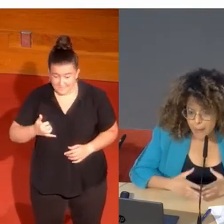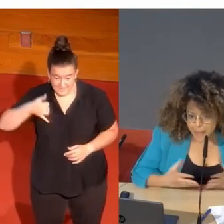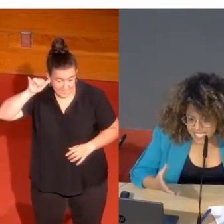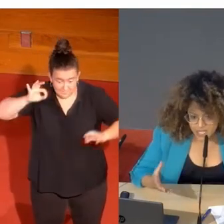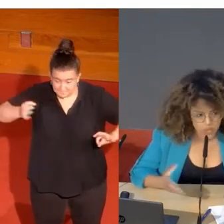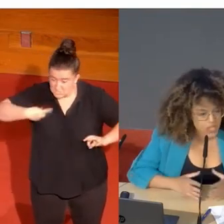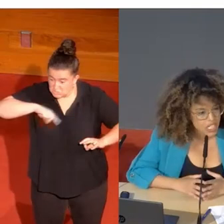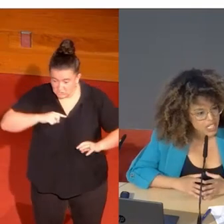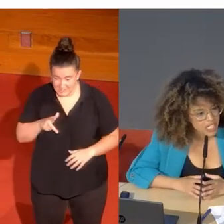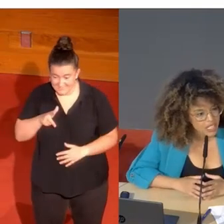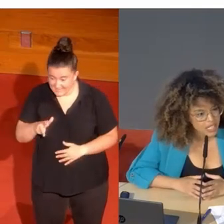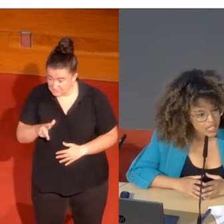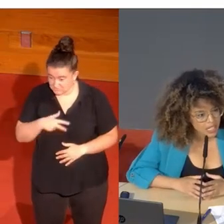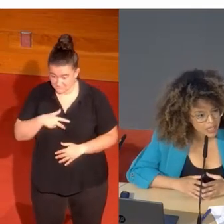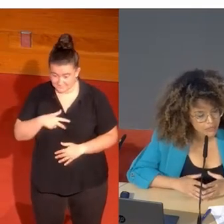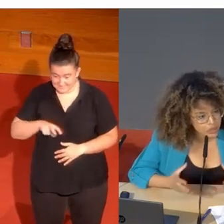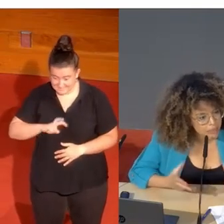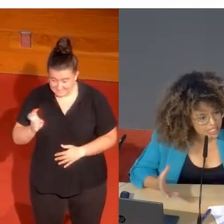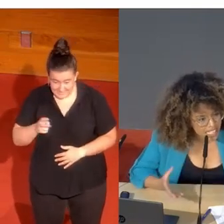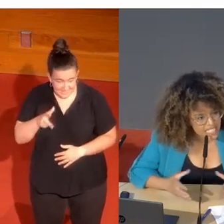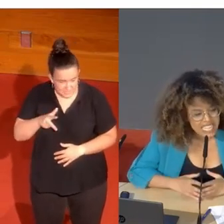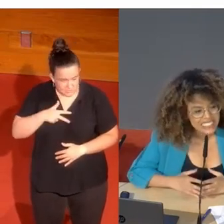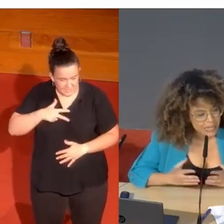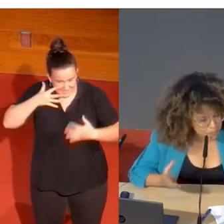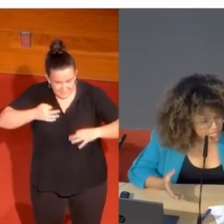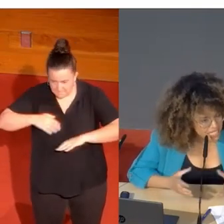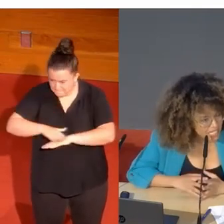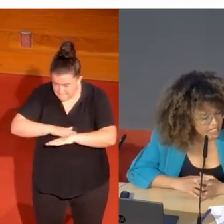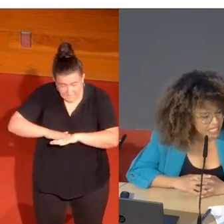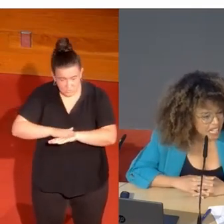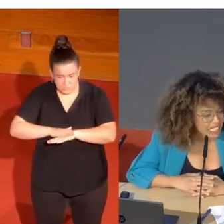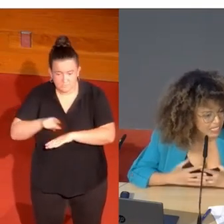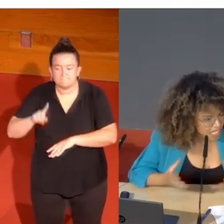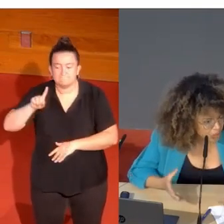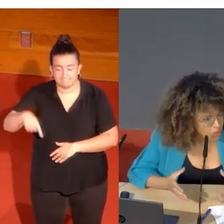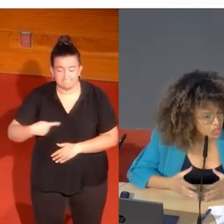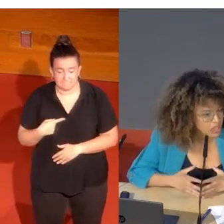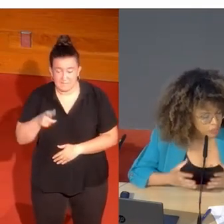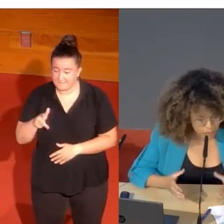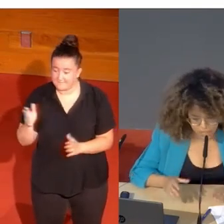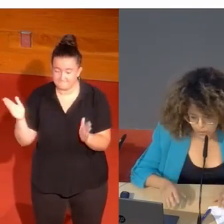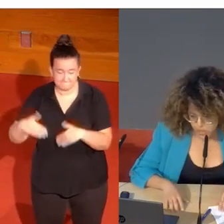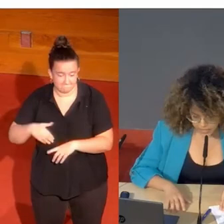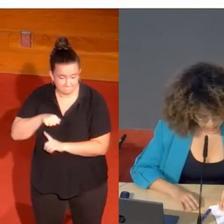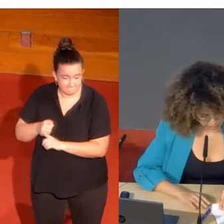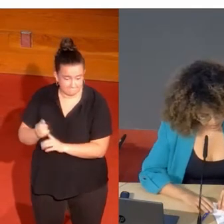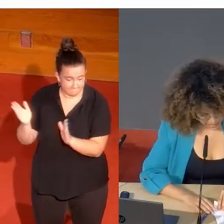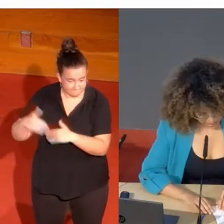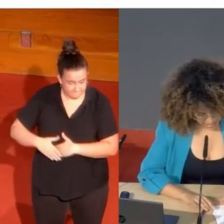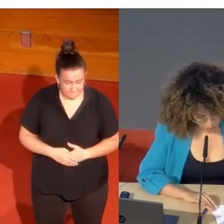derechos básicos eh Y fundamentales también están acallados y